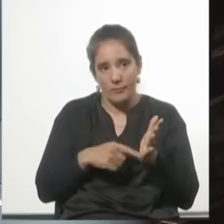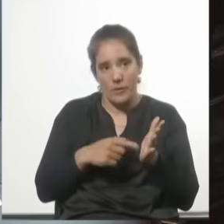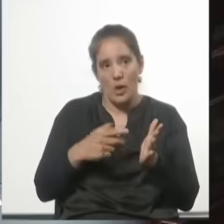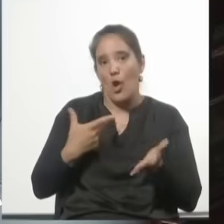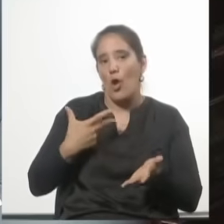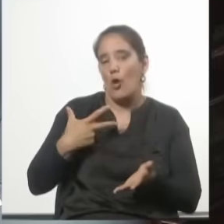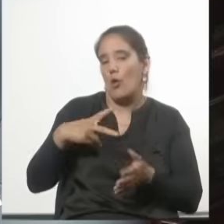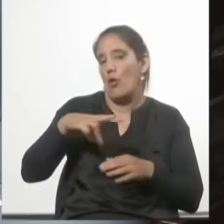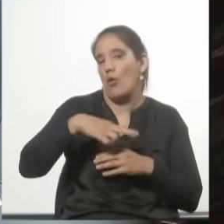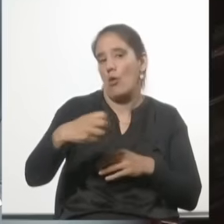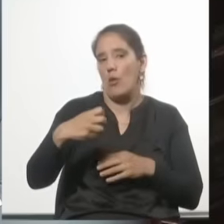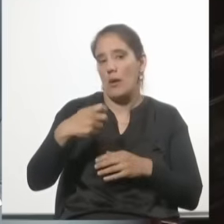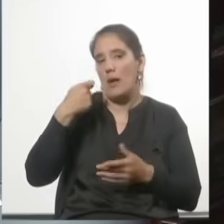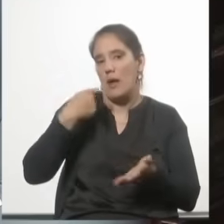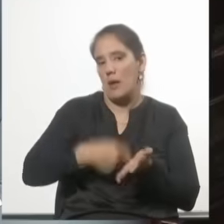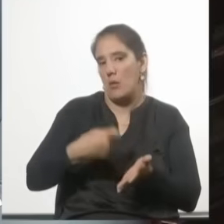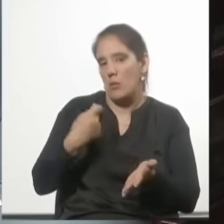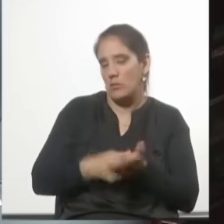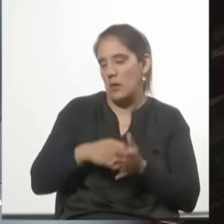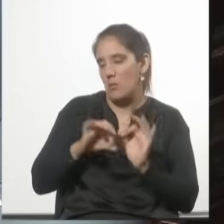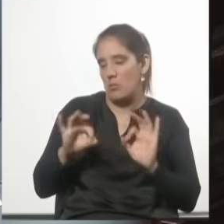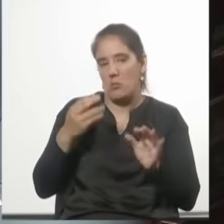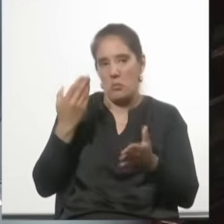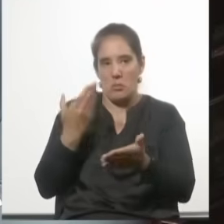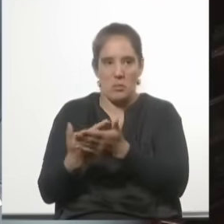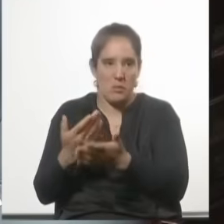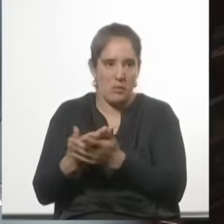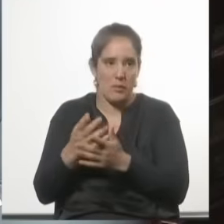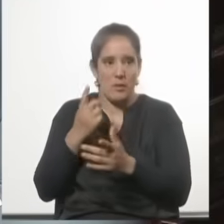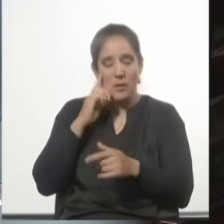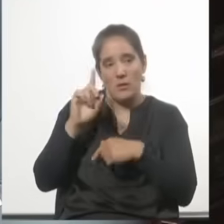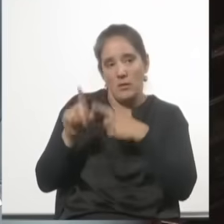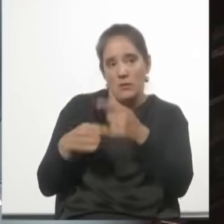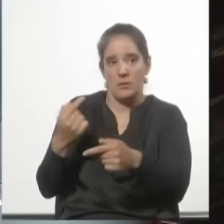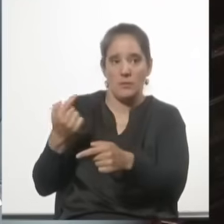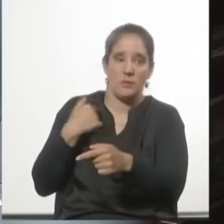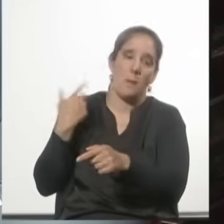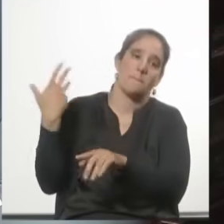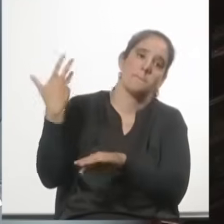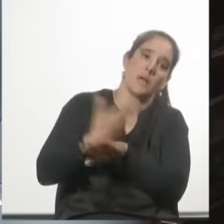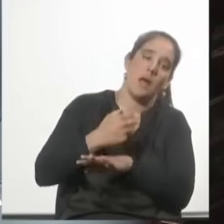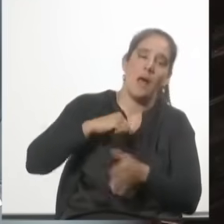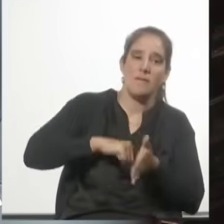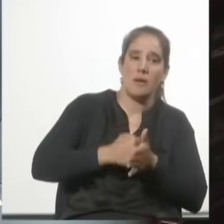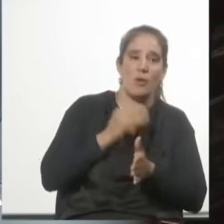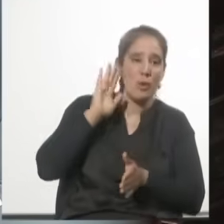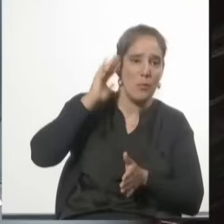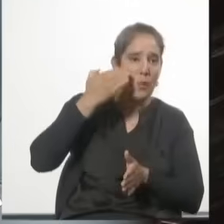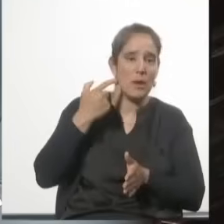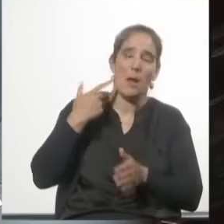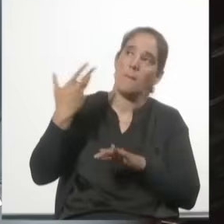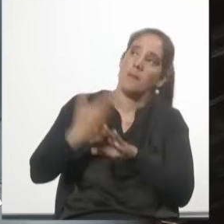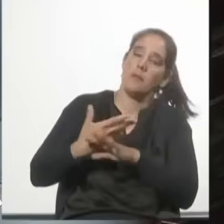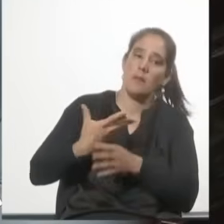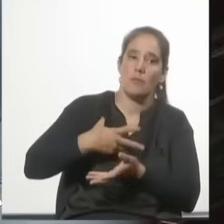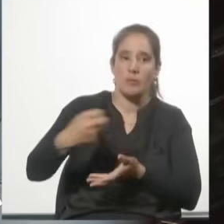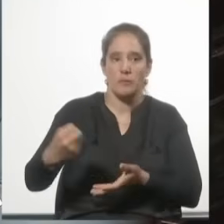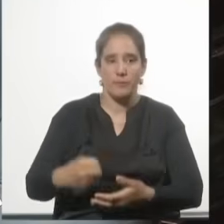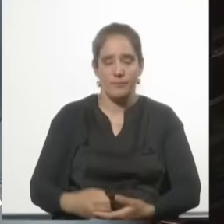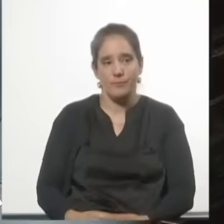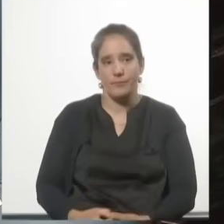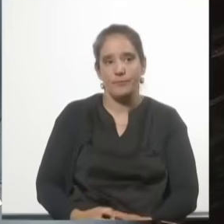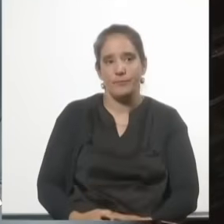la cuota correspondiente al hito directamente ante el banco confirmador y luego este reclama al banco emisor el reembolso de lo